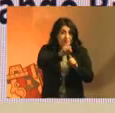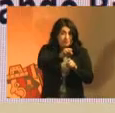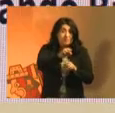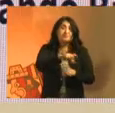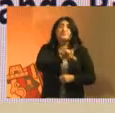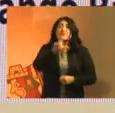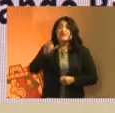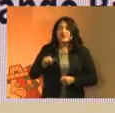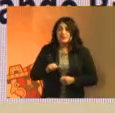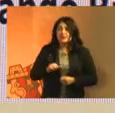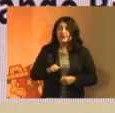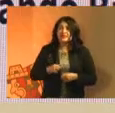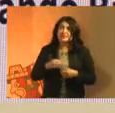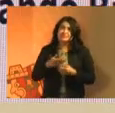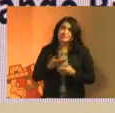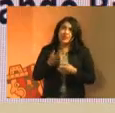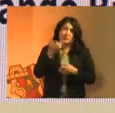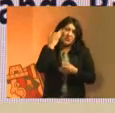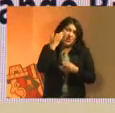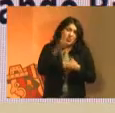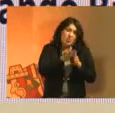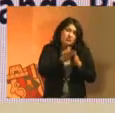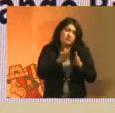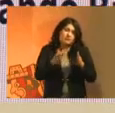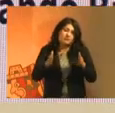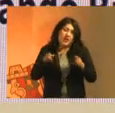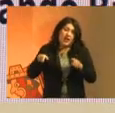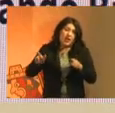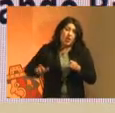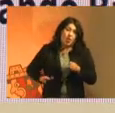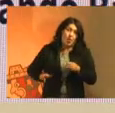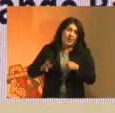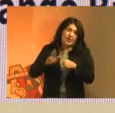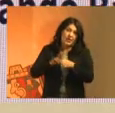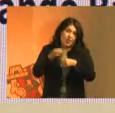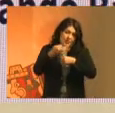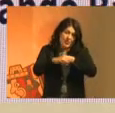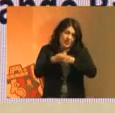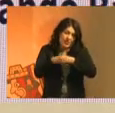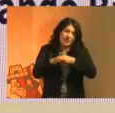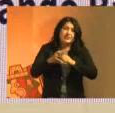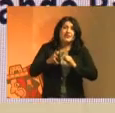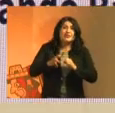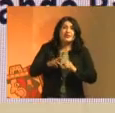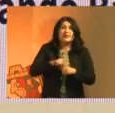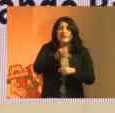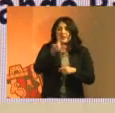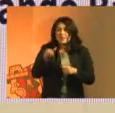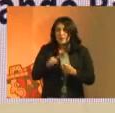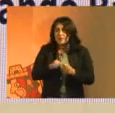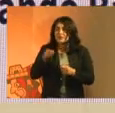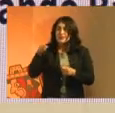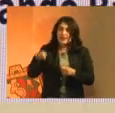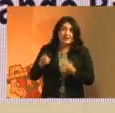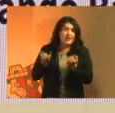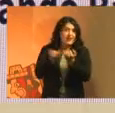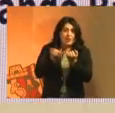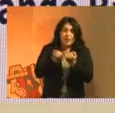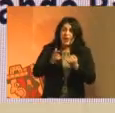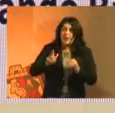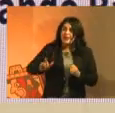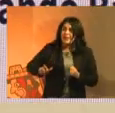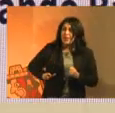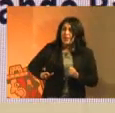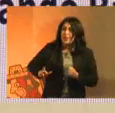es por un rato gobernador provisional y finalmente alcanza la gubernatura